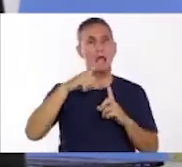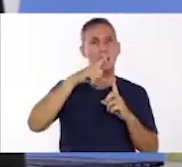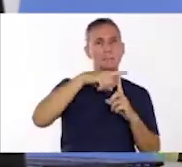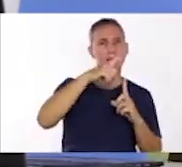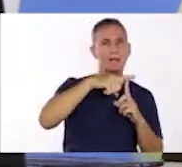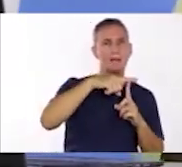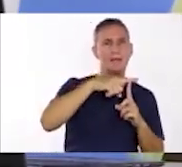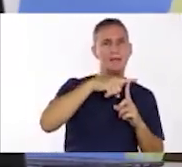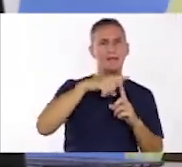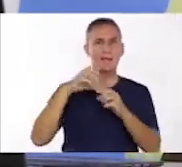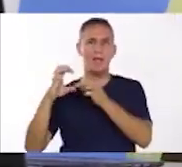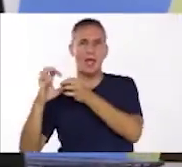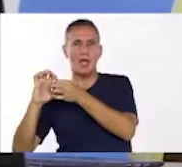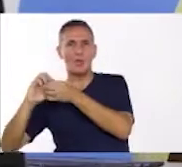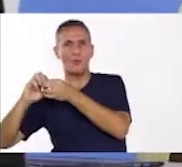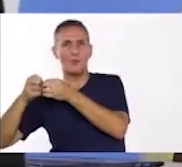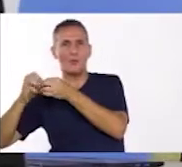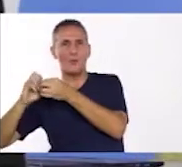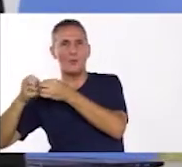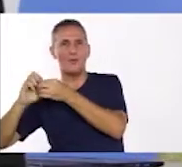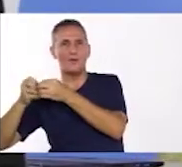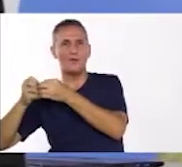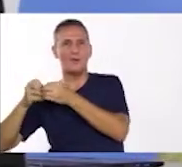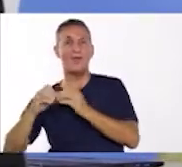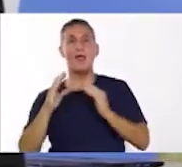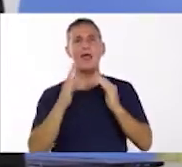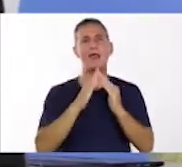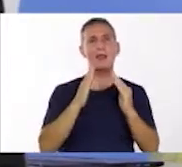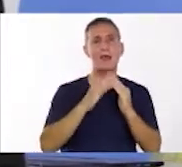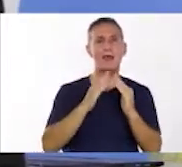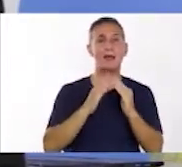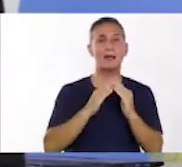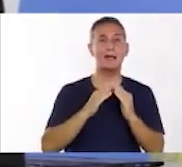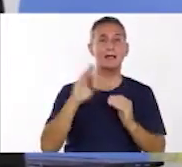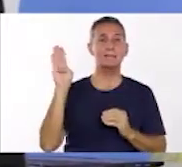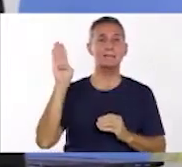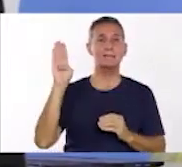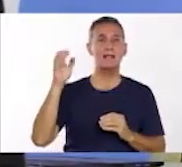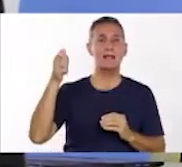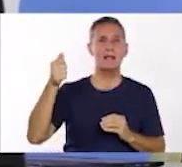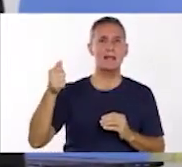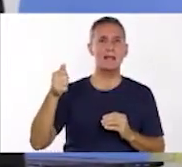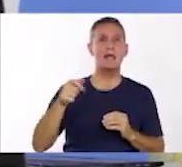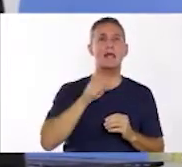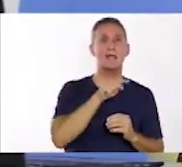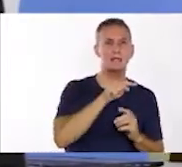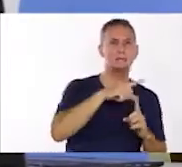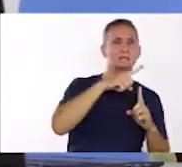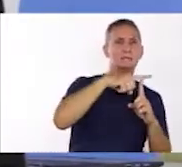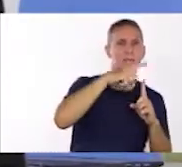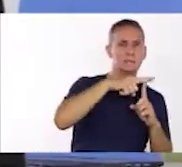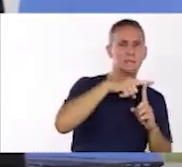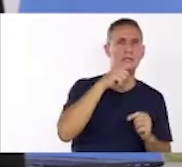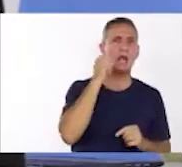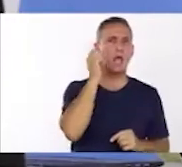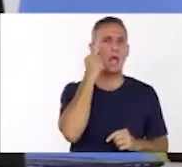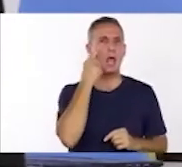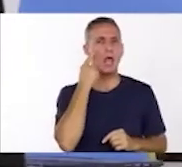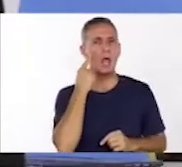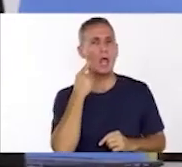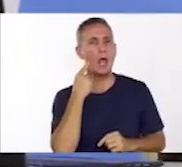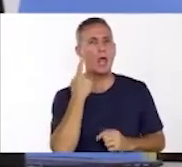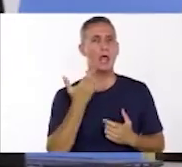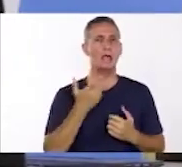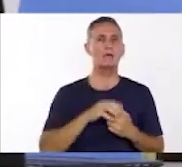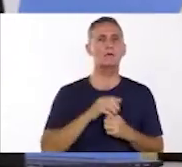tragedia y comedia. Bien, La casa de Bernarda Alba es una tragedia. Y recuerden algo